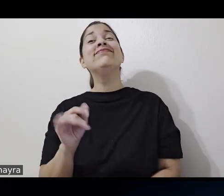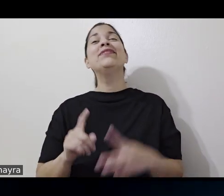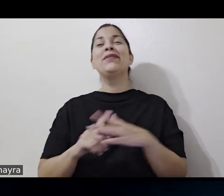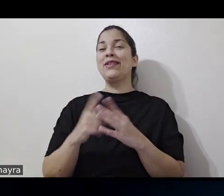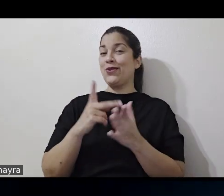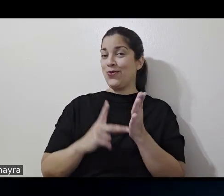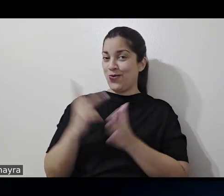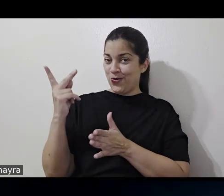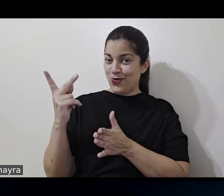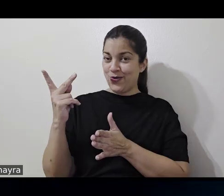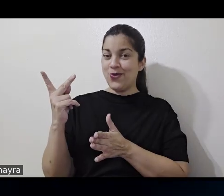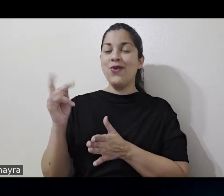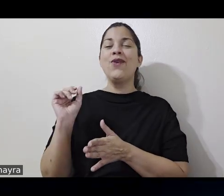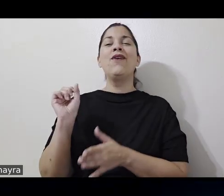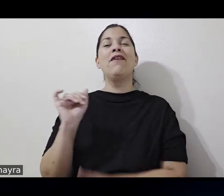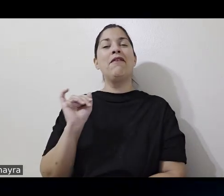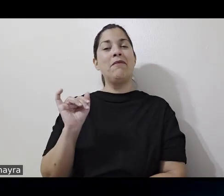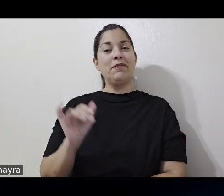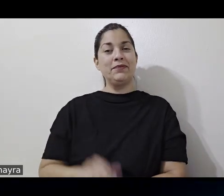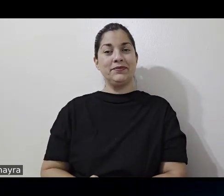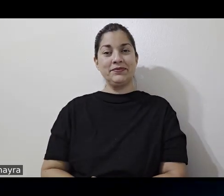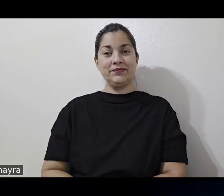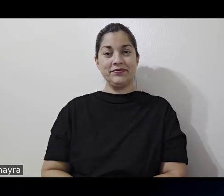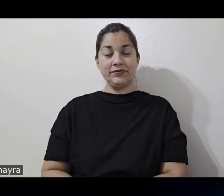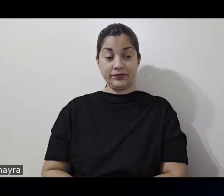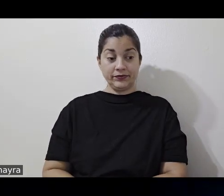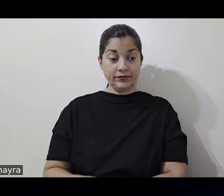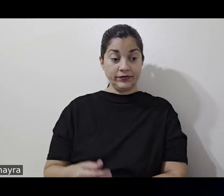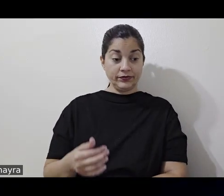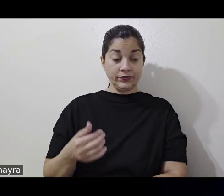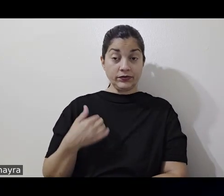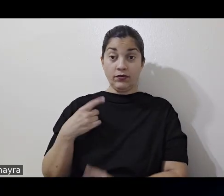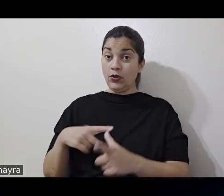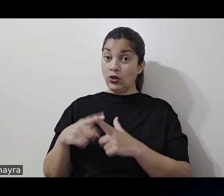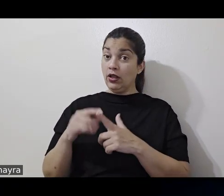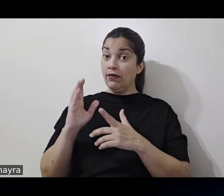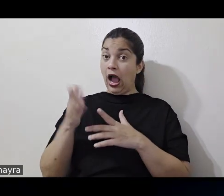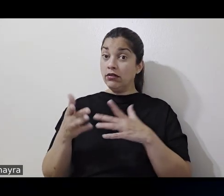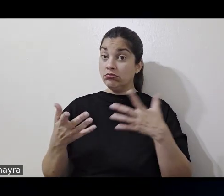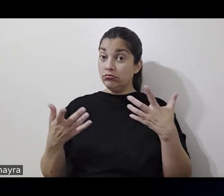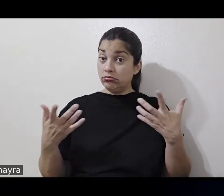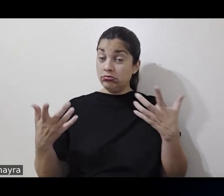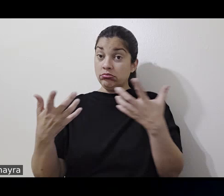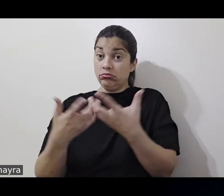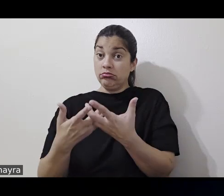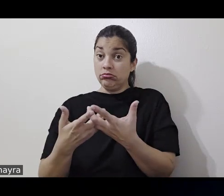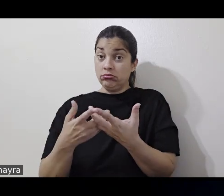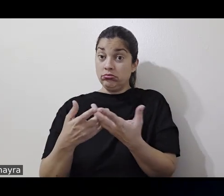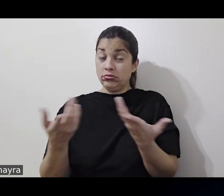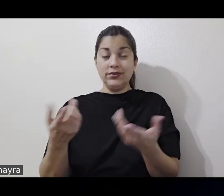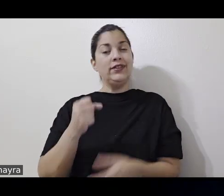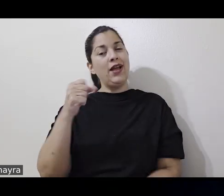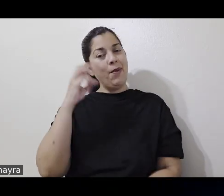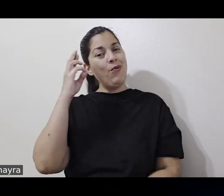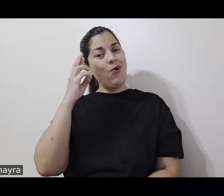veces. Madre santa. Así que por ahí se explica. Todos se van también entrelazando. Digo, no todos, pero... Por eso, fíjate, por